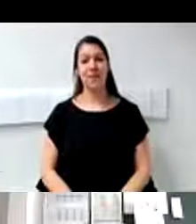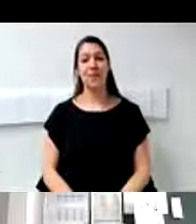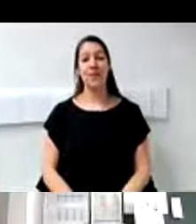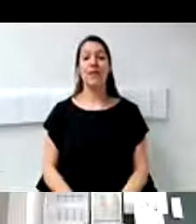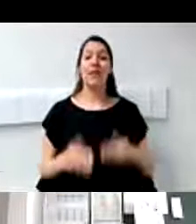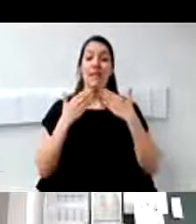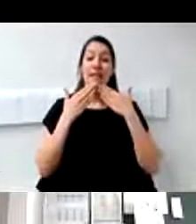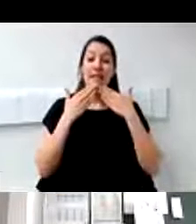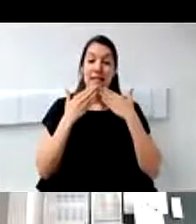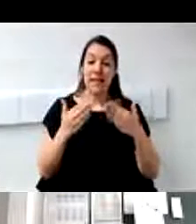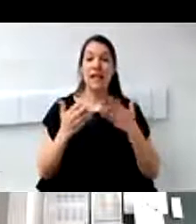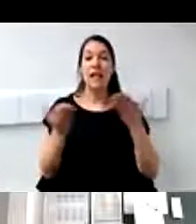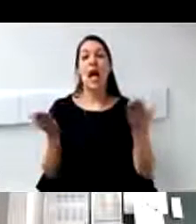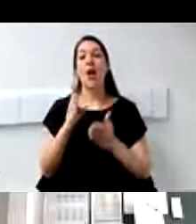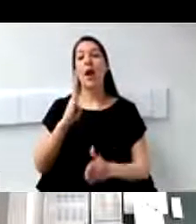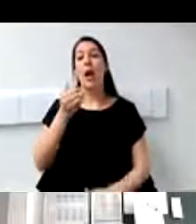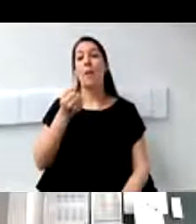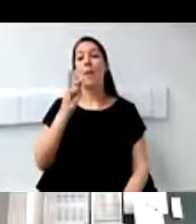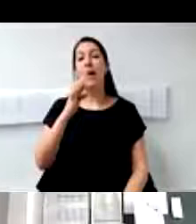Gracias, Eduardo. Le damos la palabra.